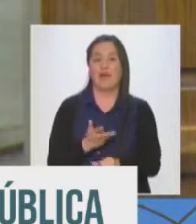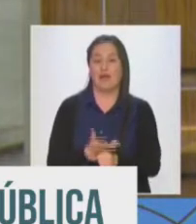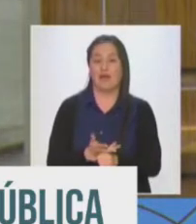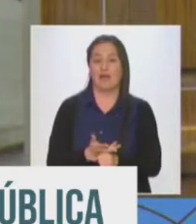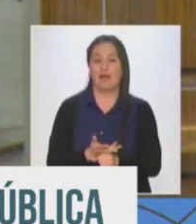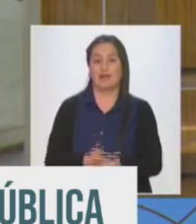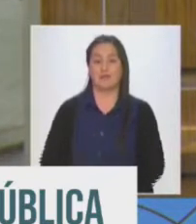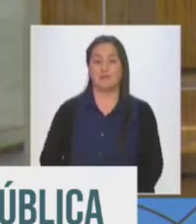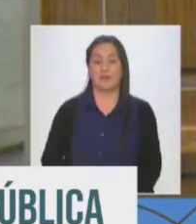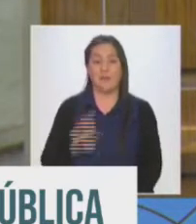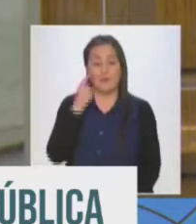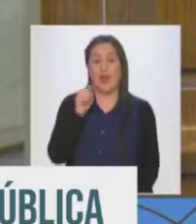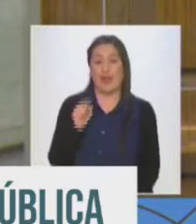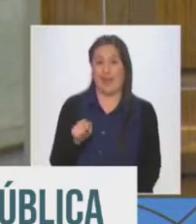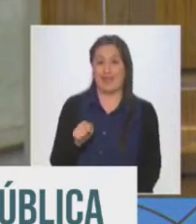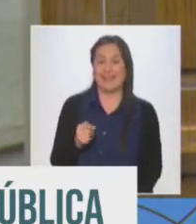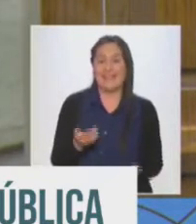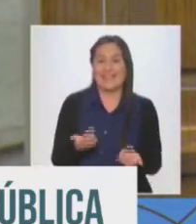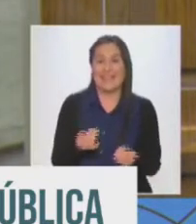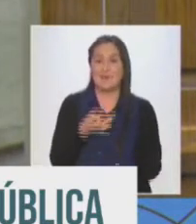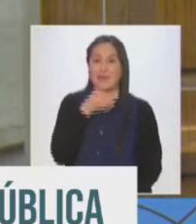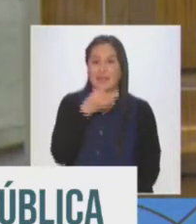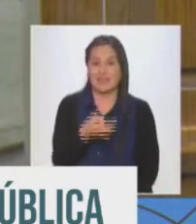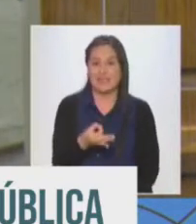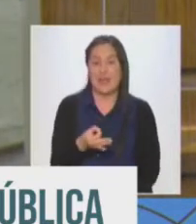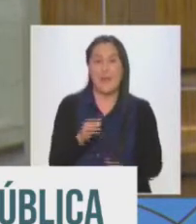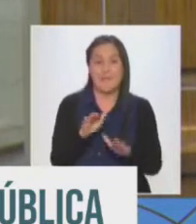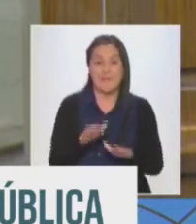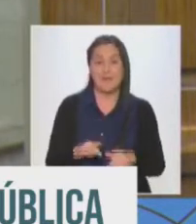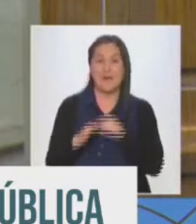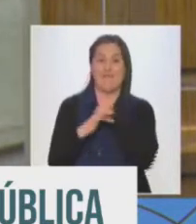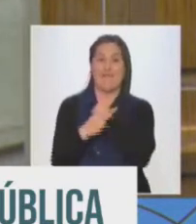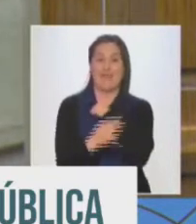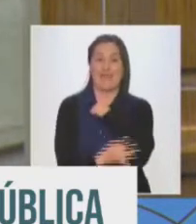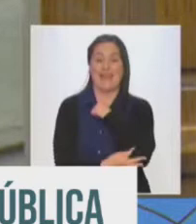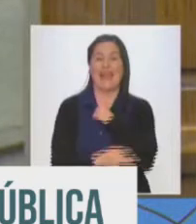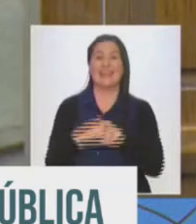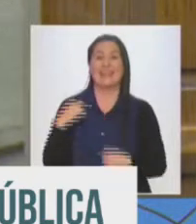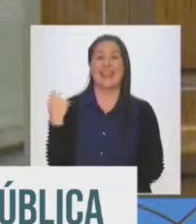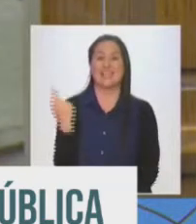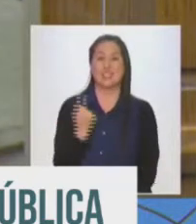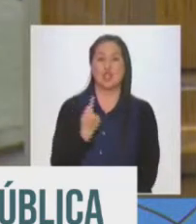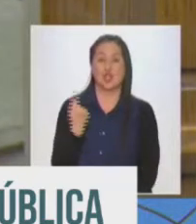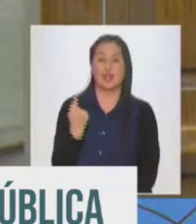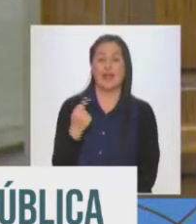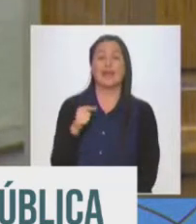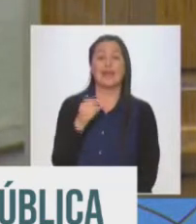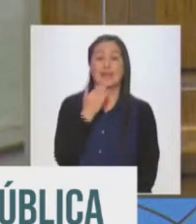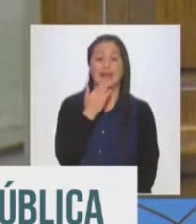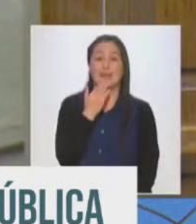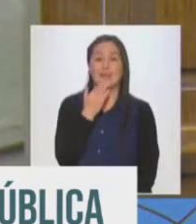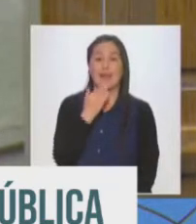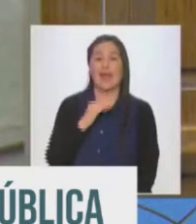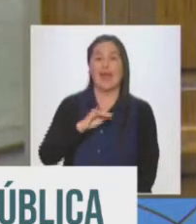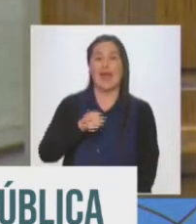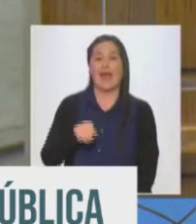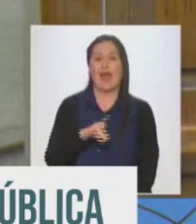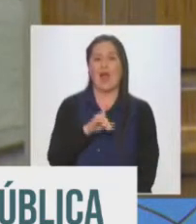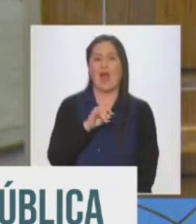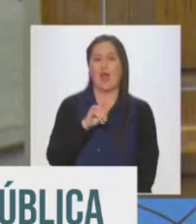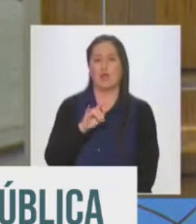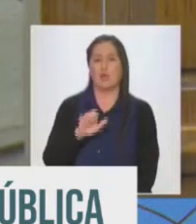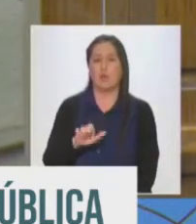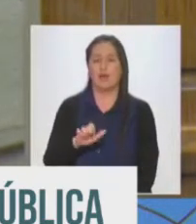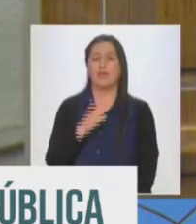Efectivamente, pero ahí cabe decir que el mismo fiscal nacional, Jorge Abbott, como aquí también se ha recordado, abrió una investigación por la